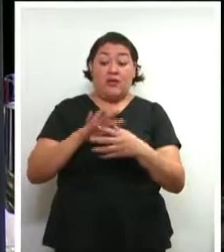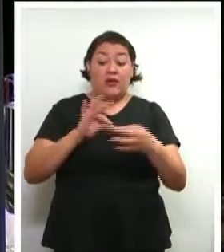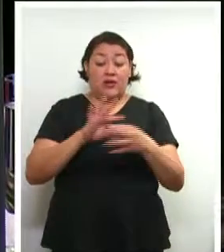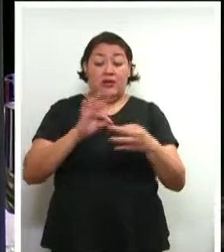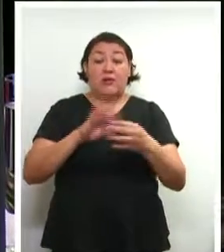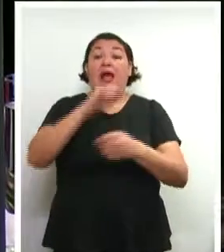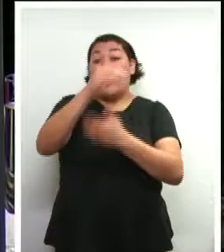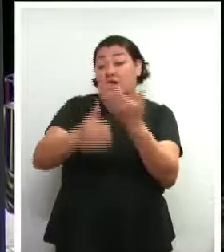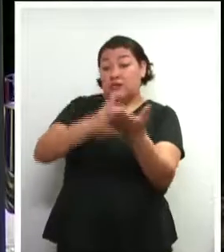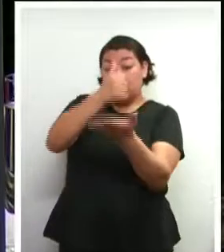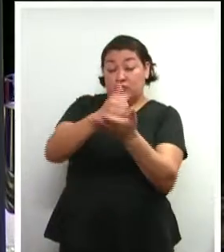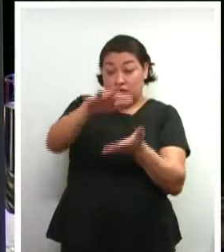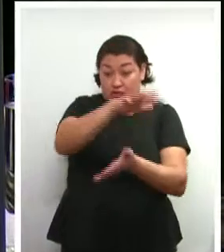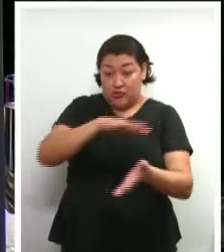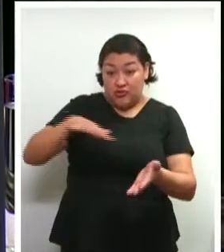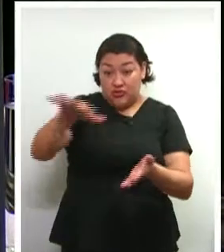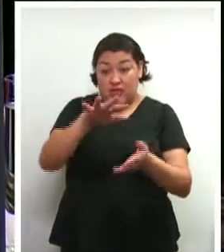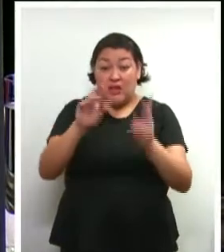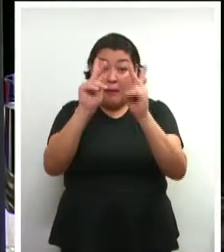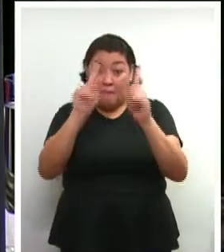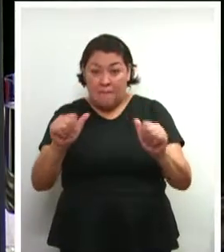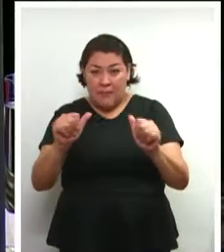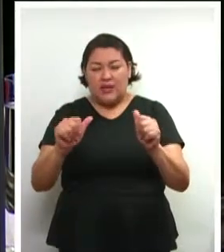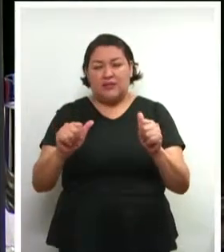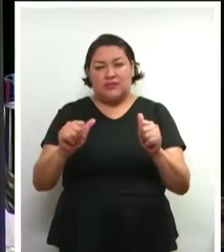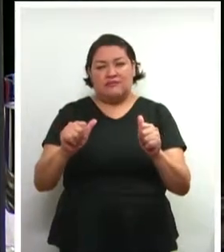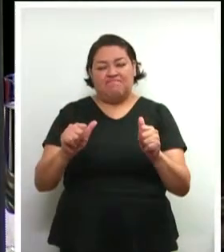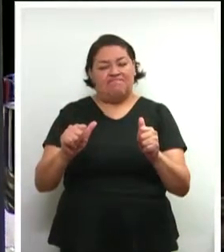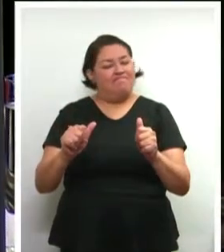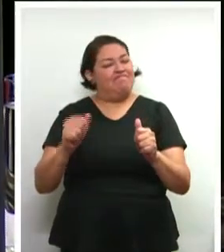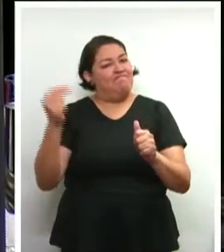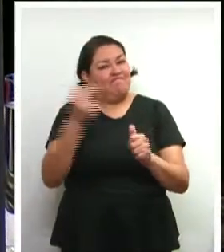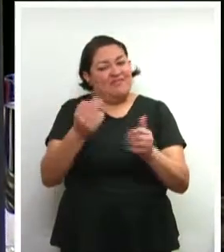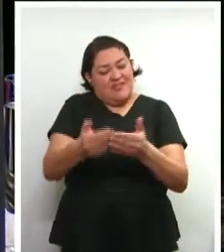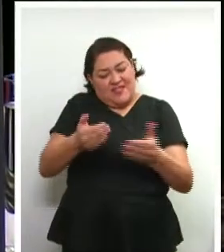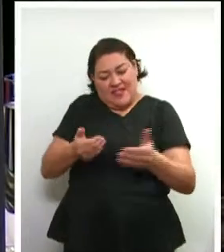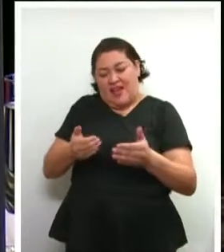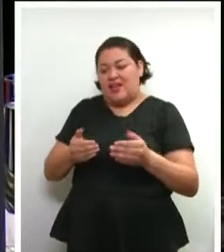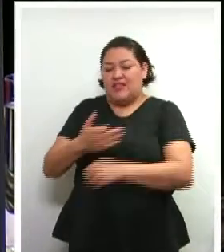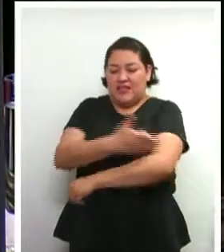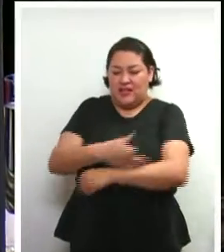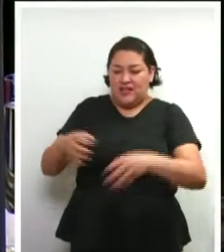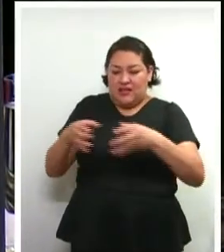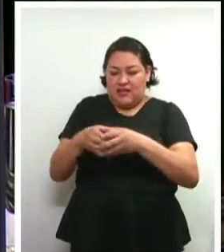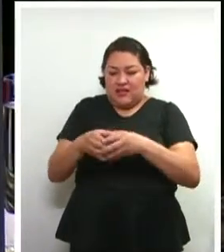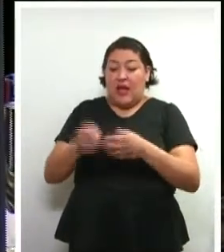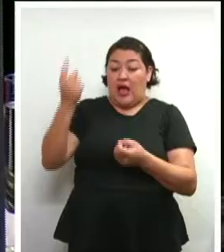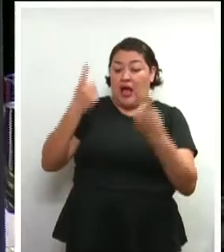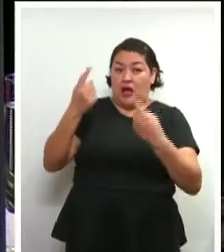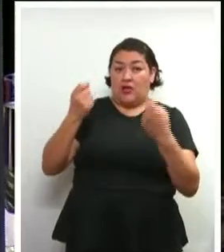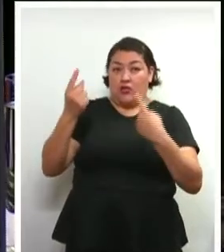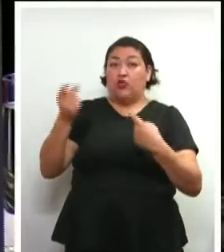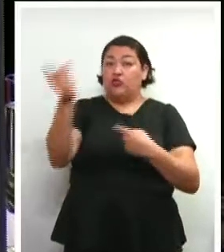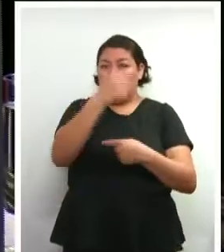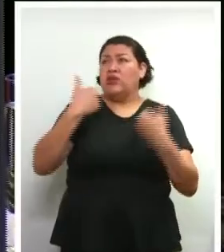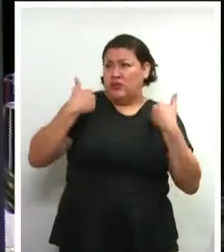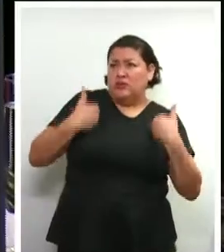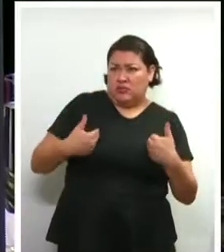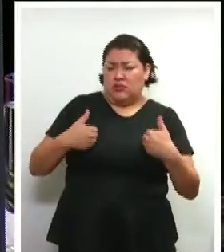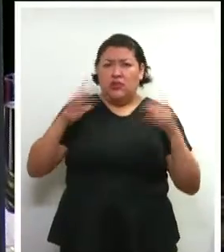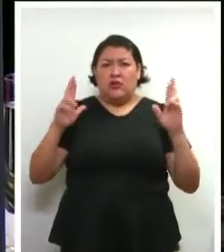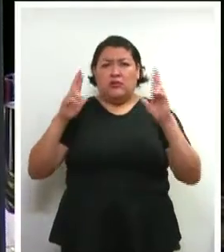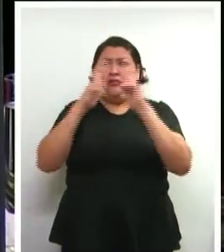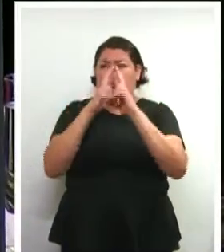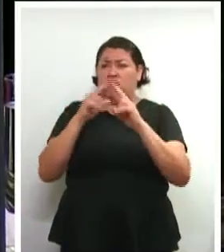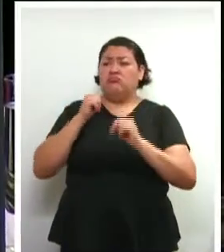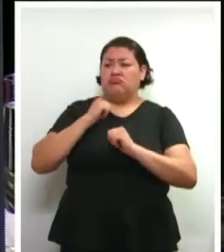tener paz si no se protege a la familia. Y ya que se ha hecho nuevamente alusión a mi persona como exministra de Culto,